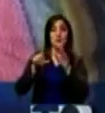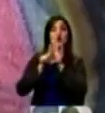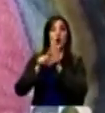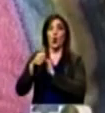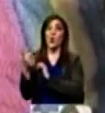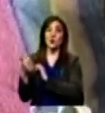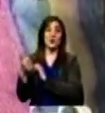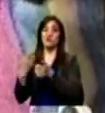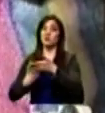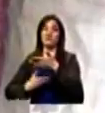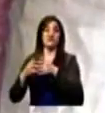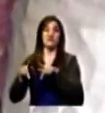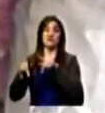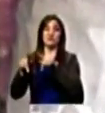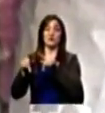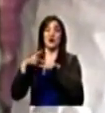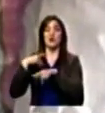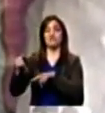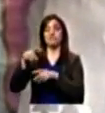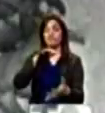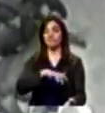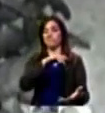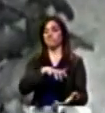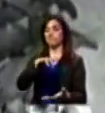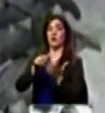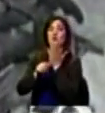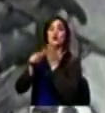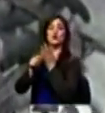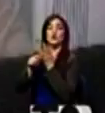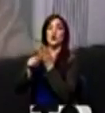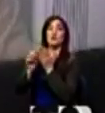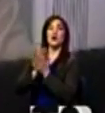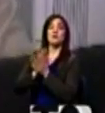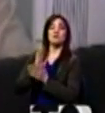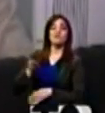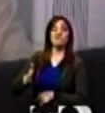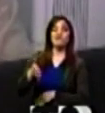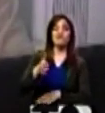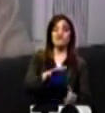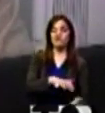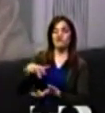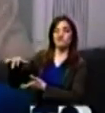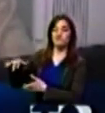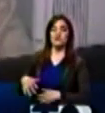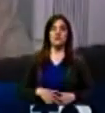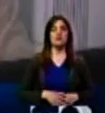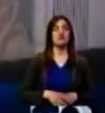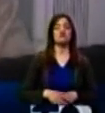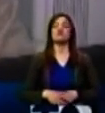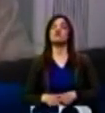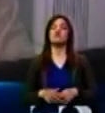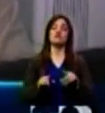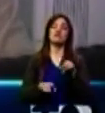Las que no tenían el documento fueron decomisadas por personal del Ministerio de Acuacultura. Tengo entendido que habían algunas especies, la